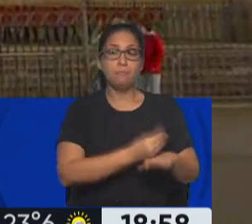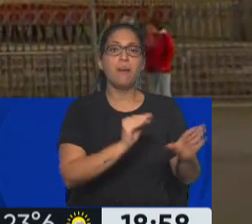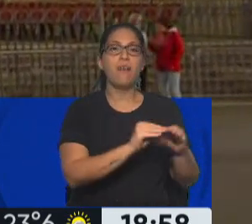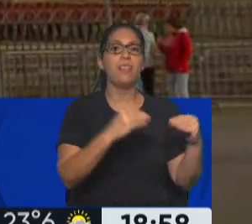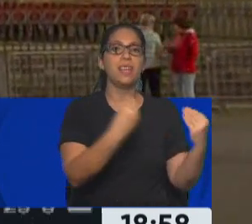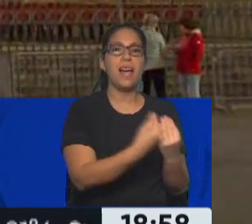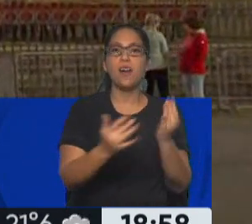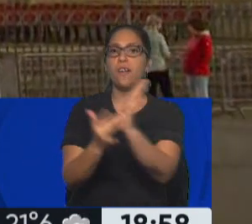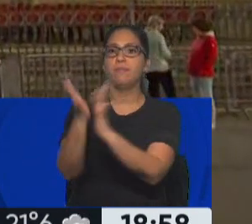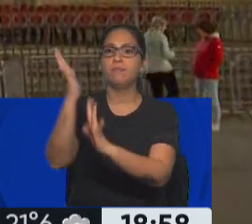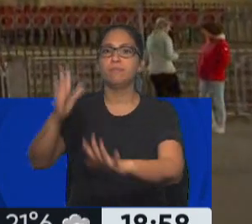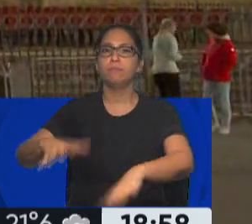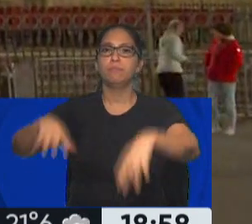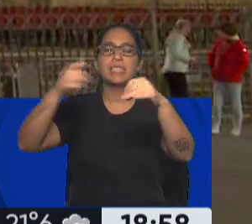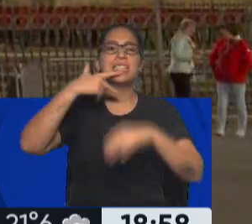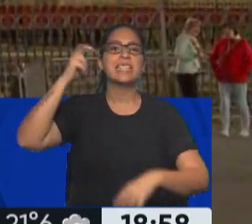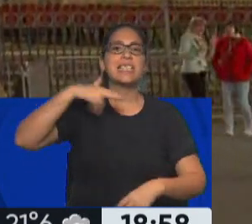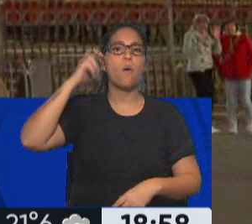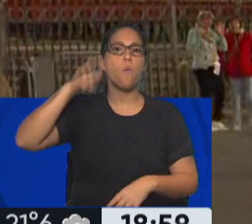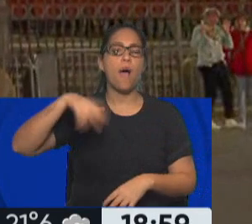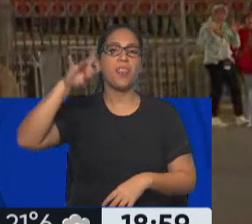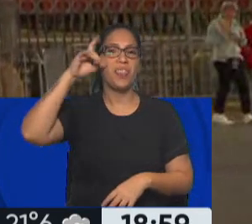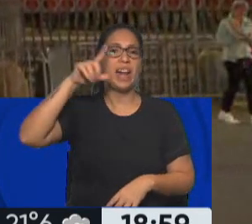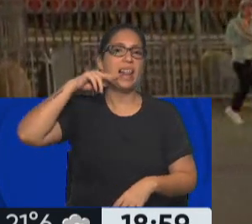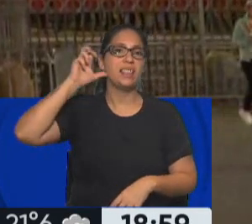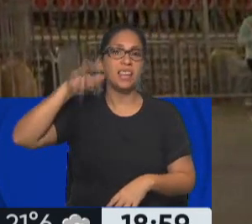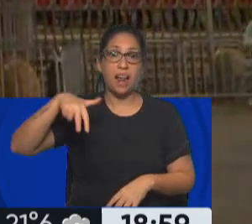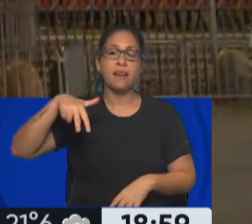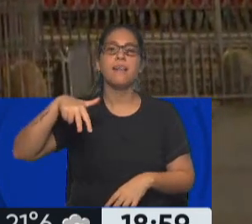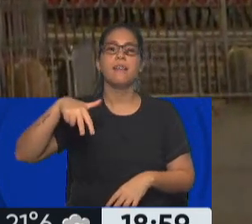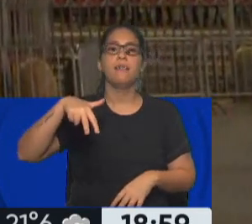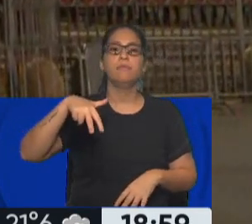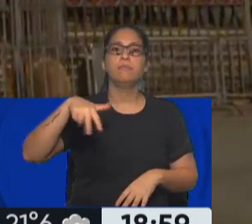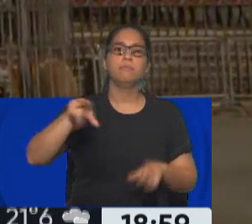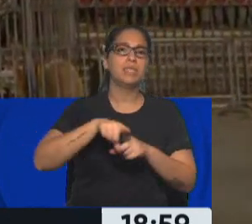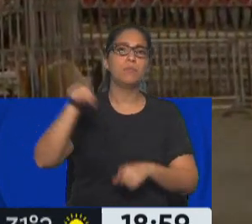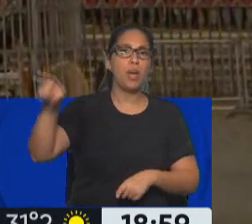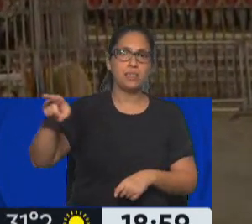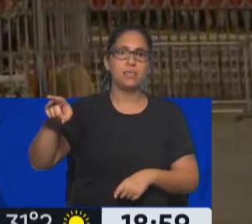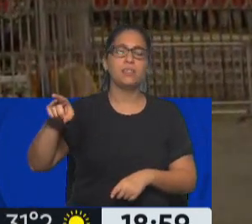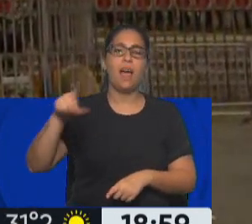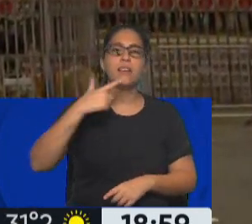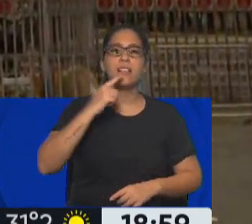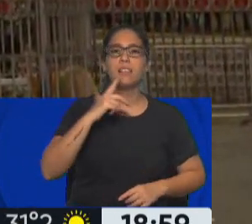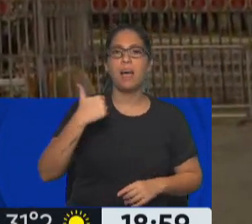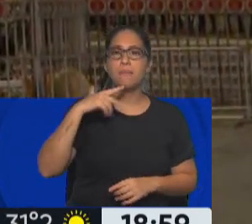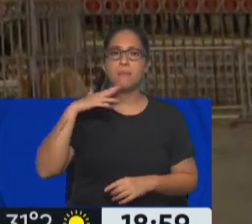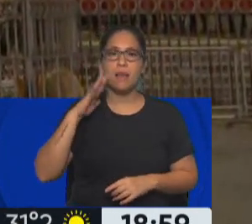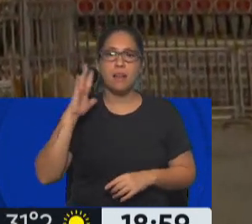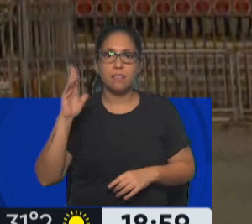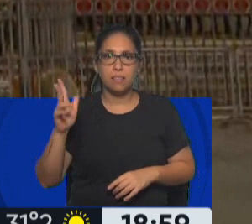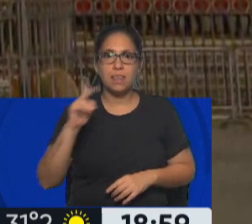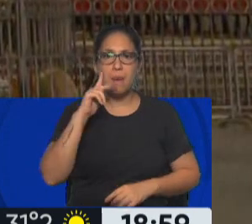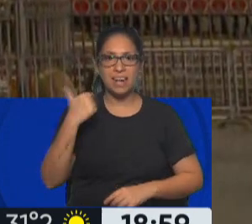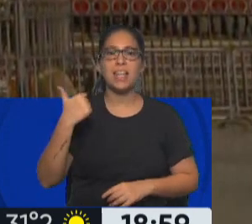con la Basílica San Juan de Letrán, que es una de las 4 papables, al igual que esta Basílica de